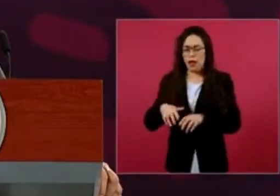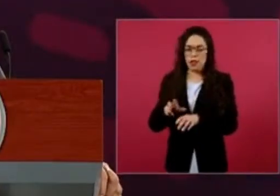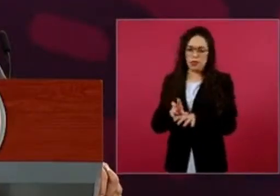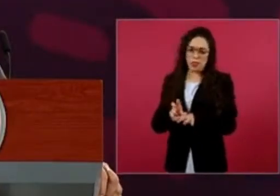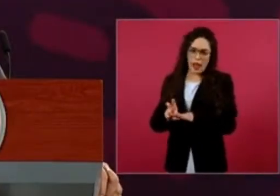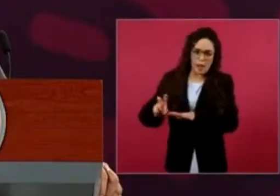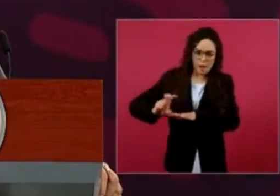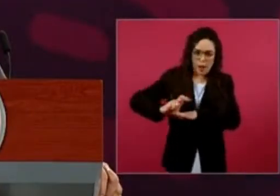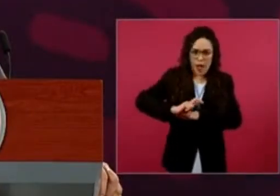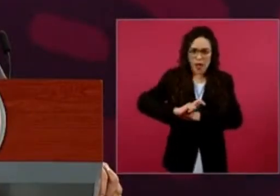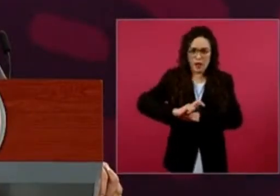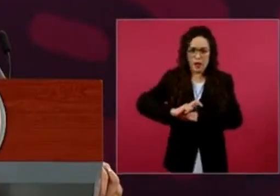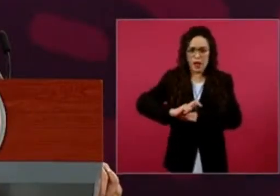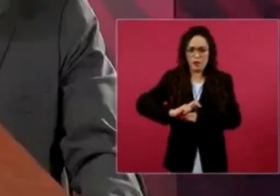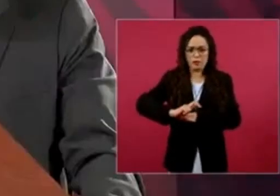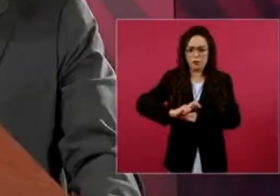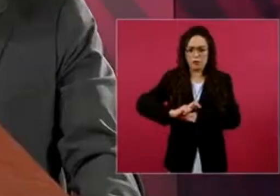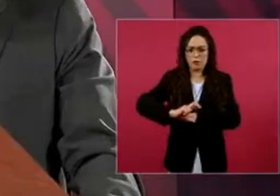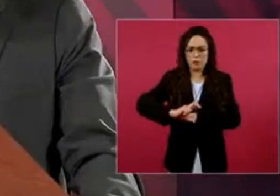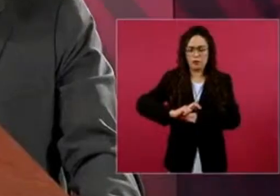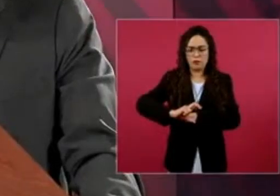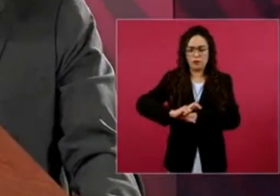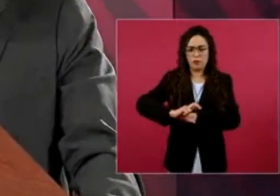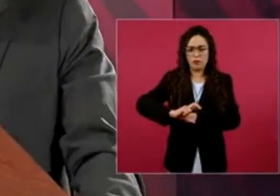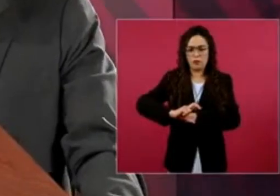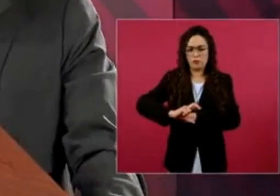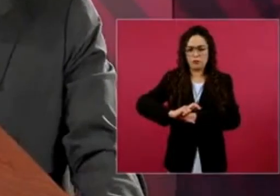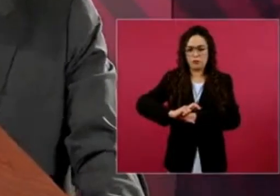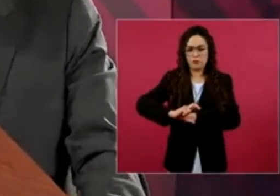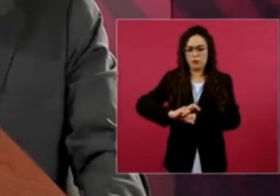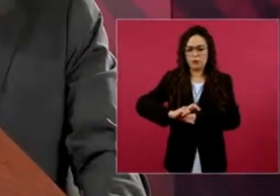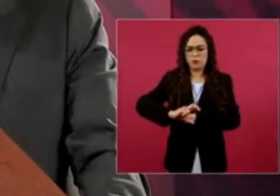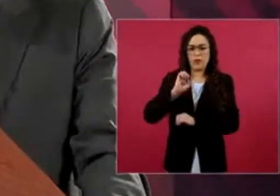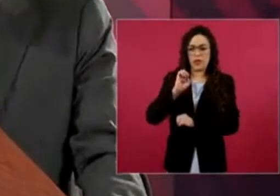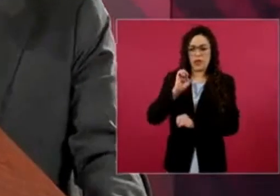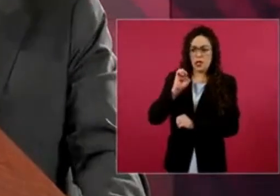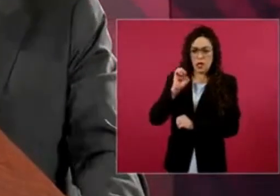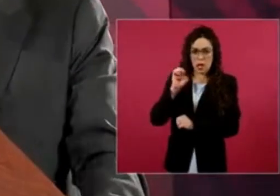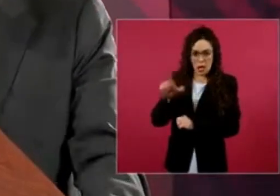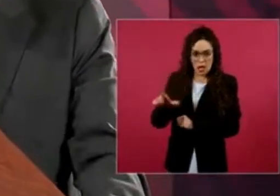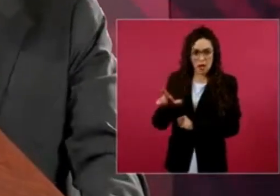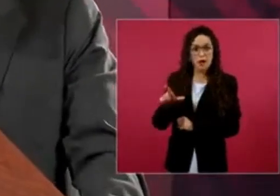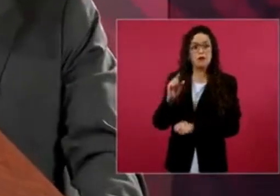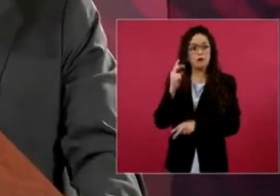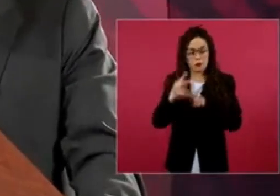está completamente enterado, él ha participado